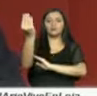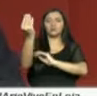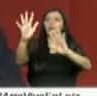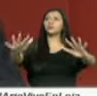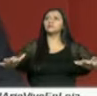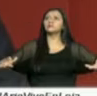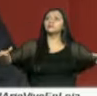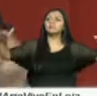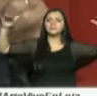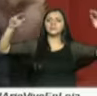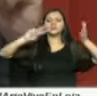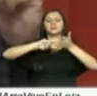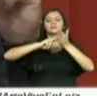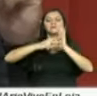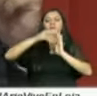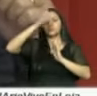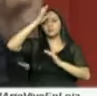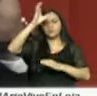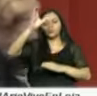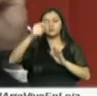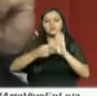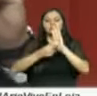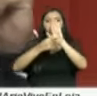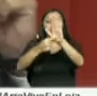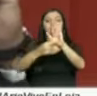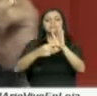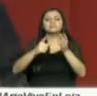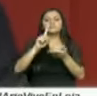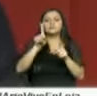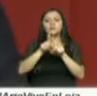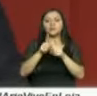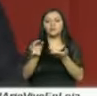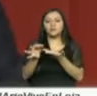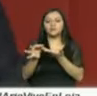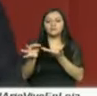Loja, un símbolo de descentralización.